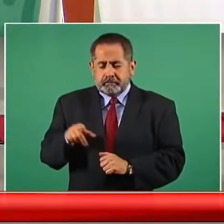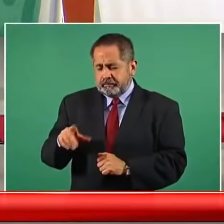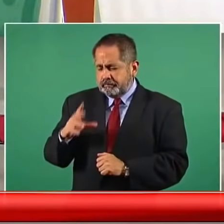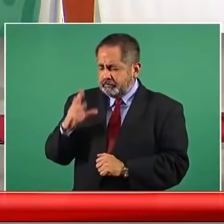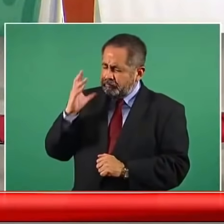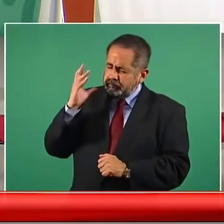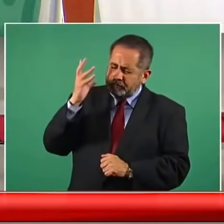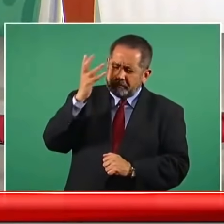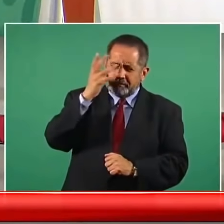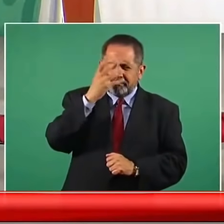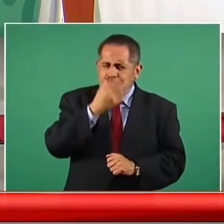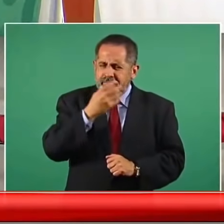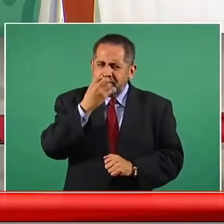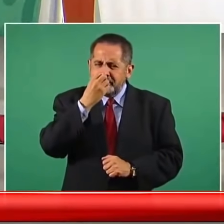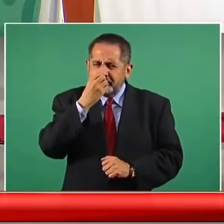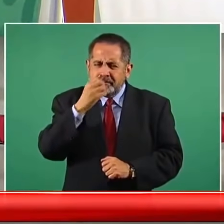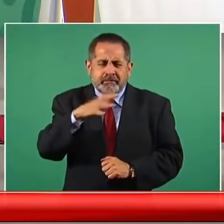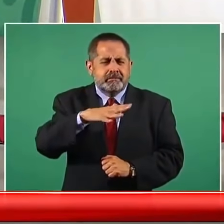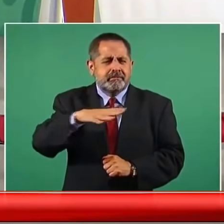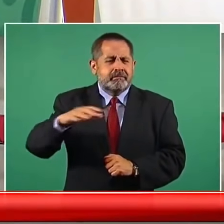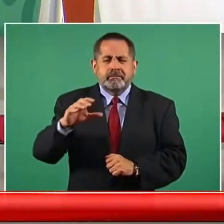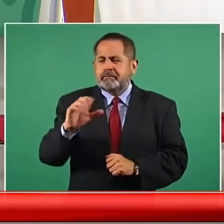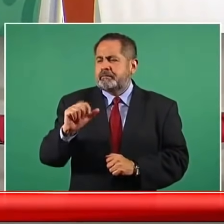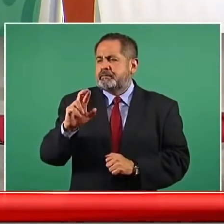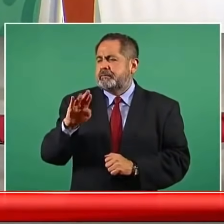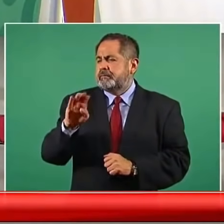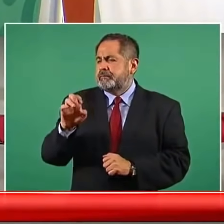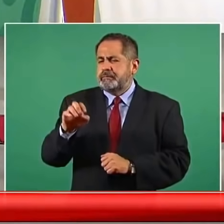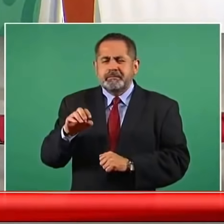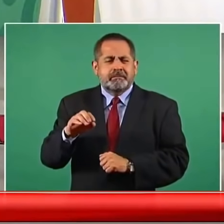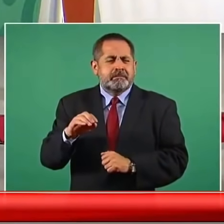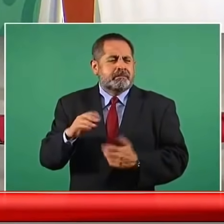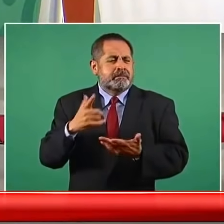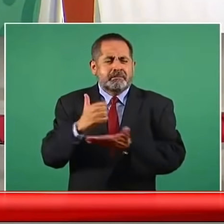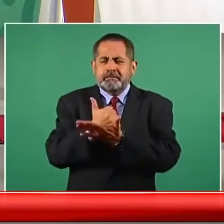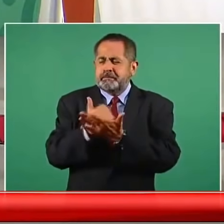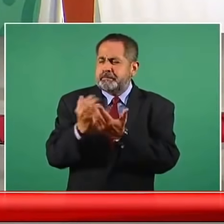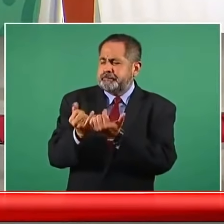bellísima, es el mar Caribe, color turquesa.